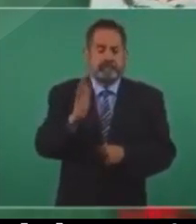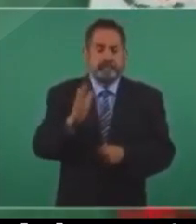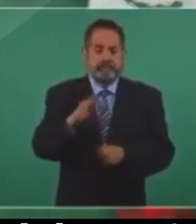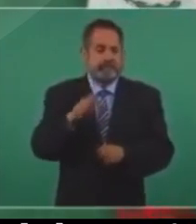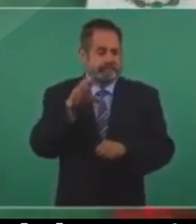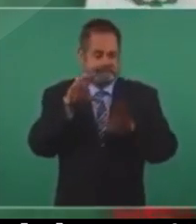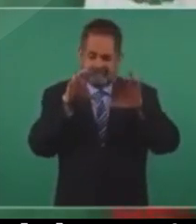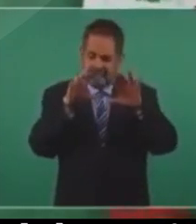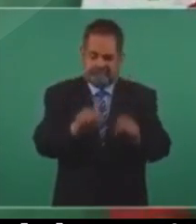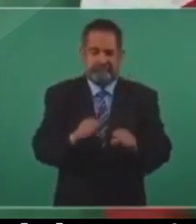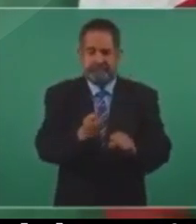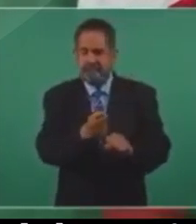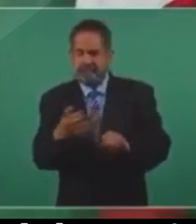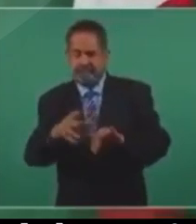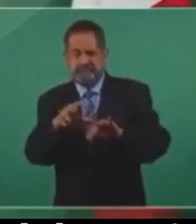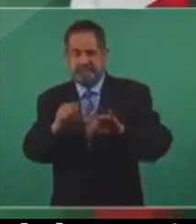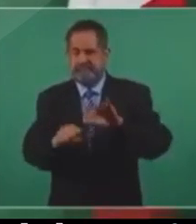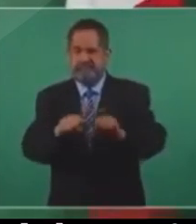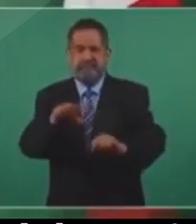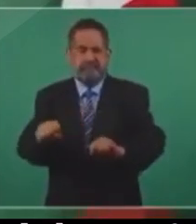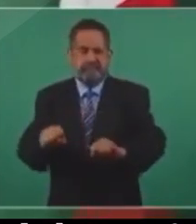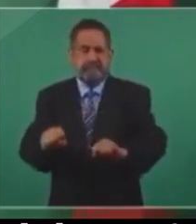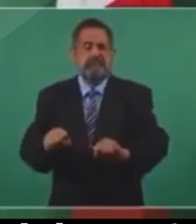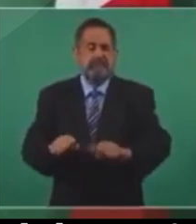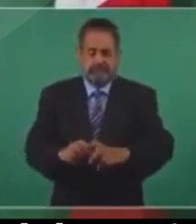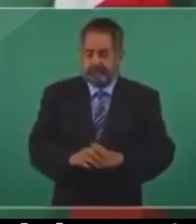hubieron detenciones.